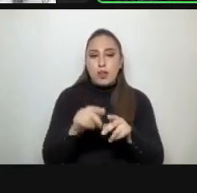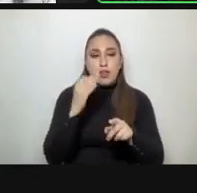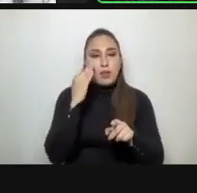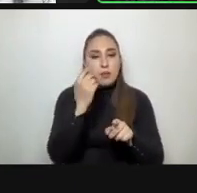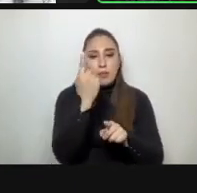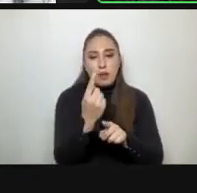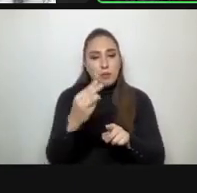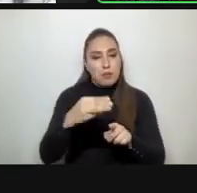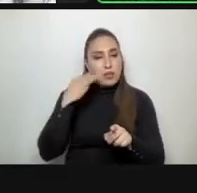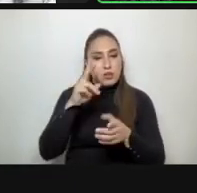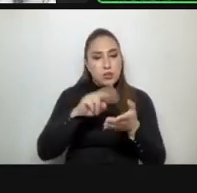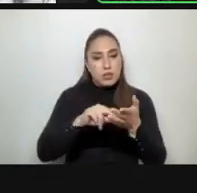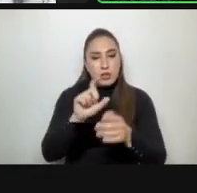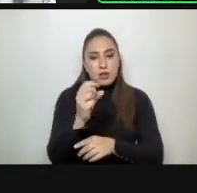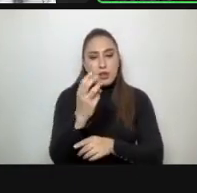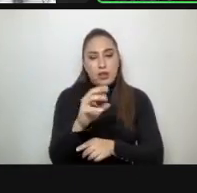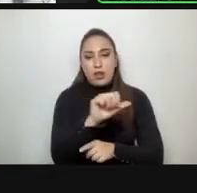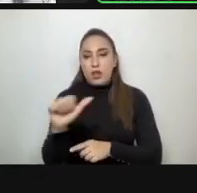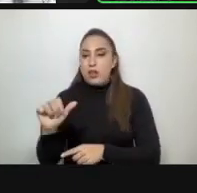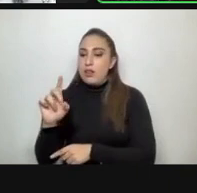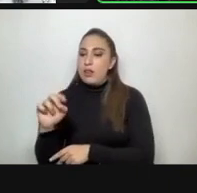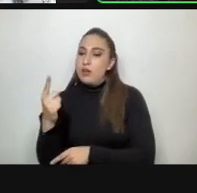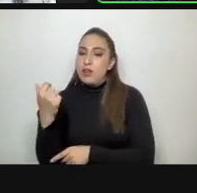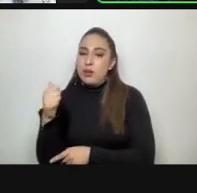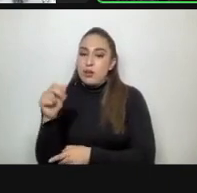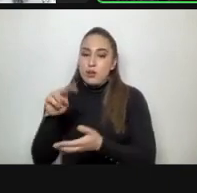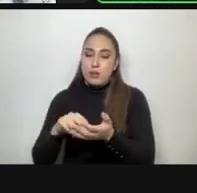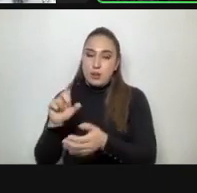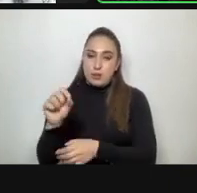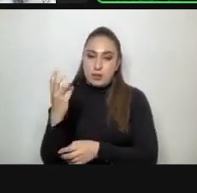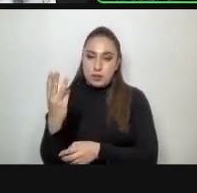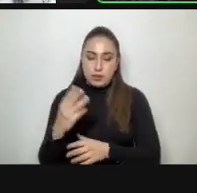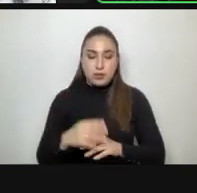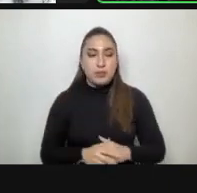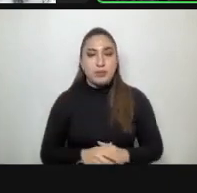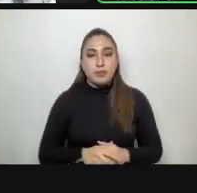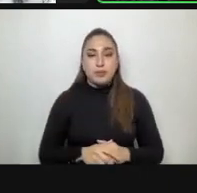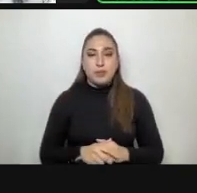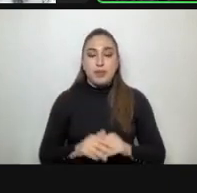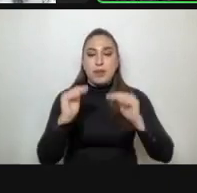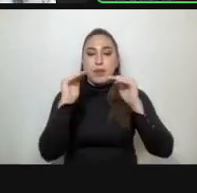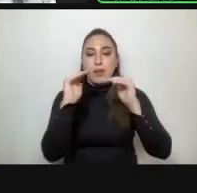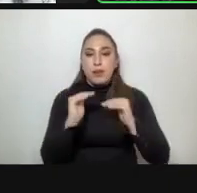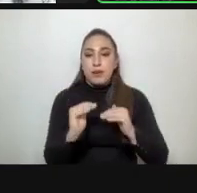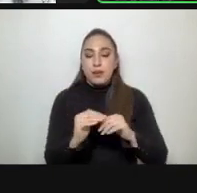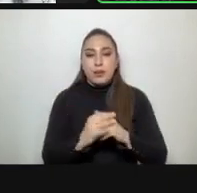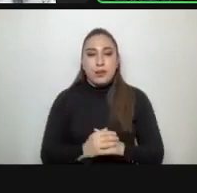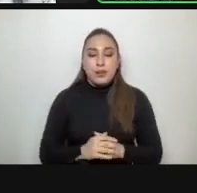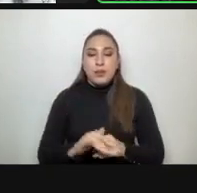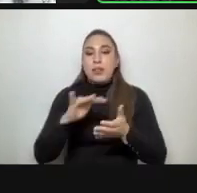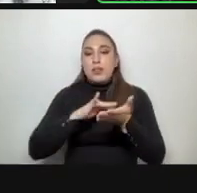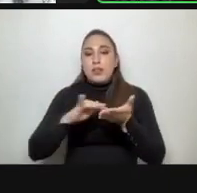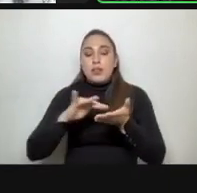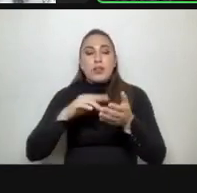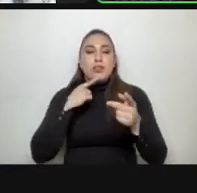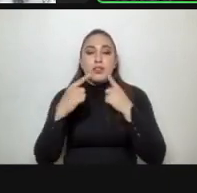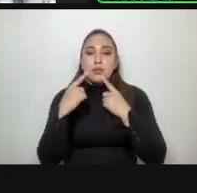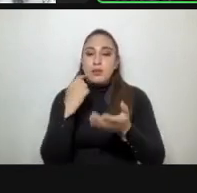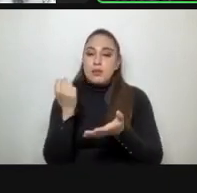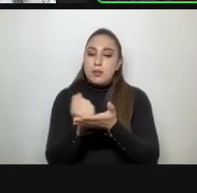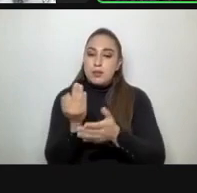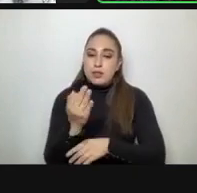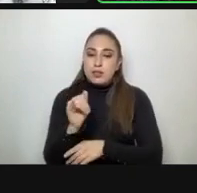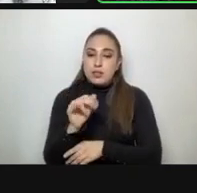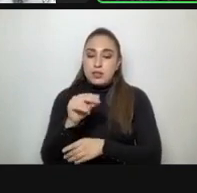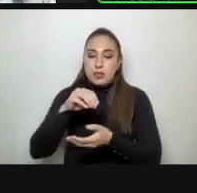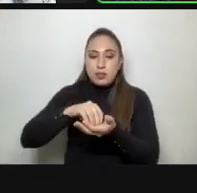de marzo de 2023 al 31 de agosto de 2023. 6. Lectura, discusión y, en su caso, aprobación del